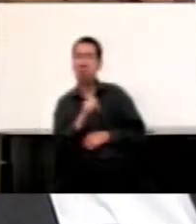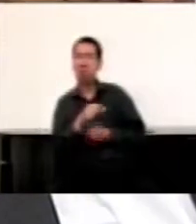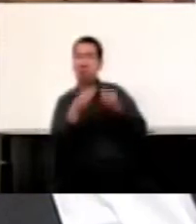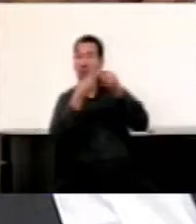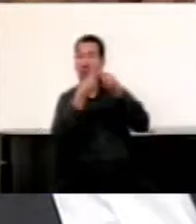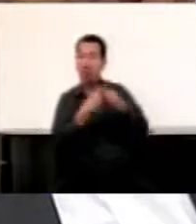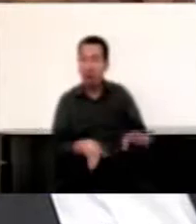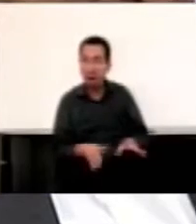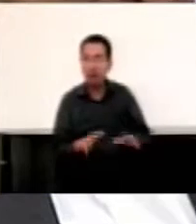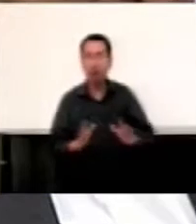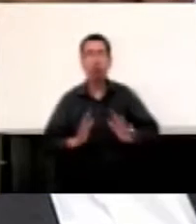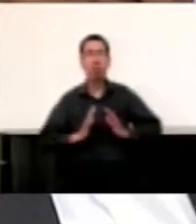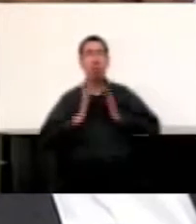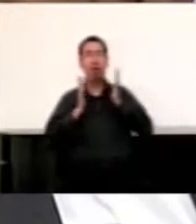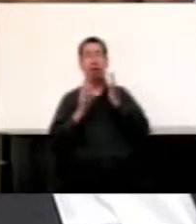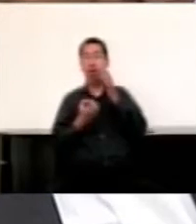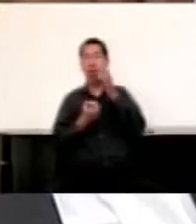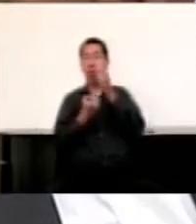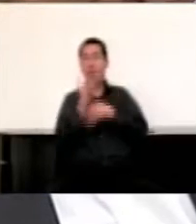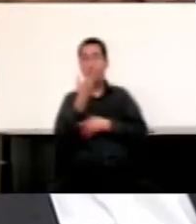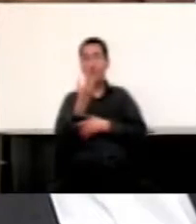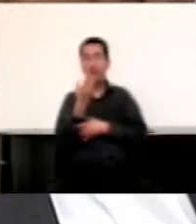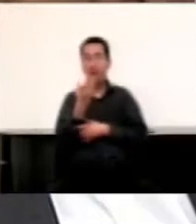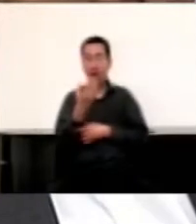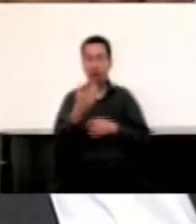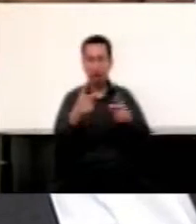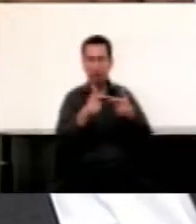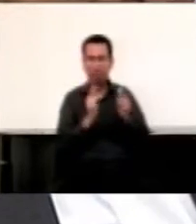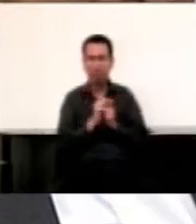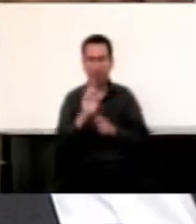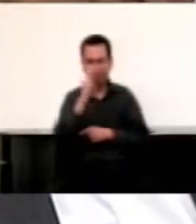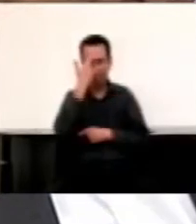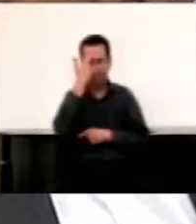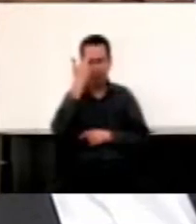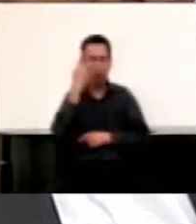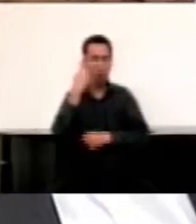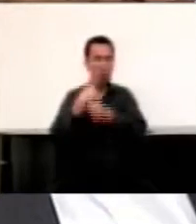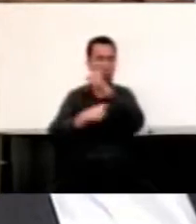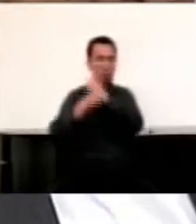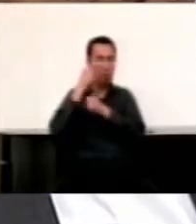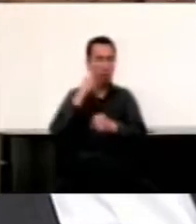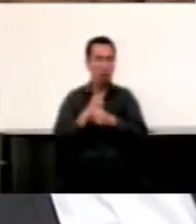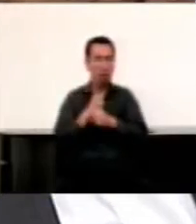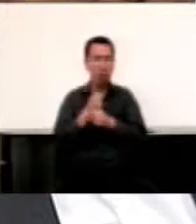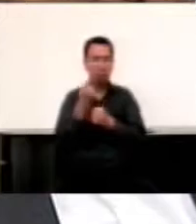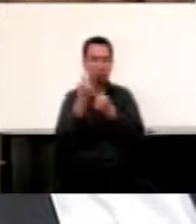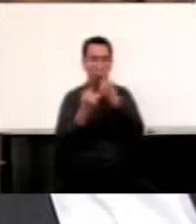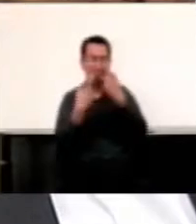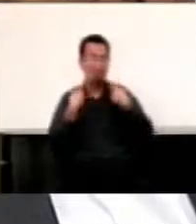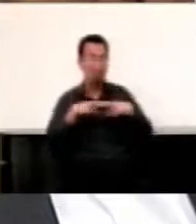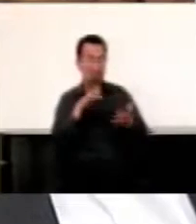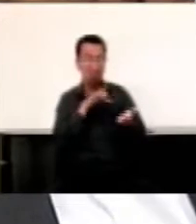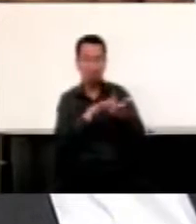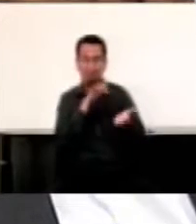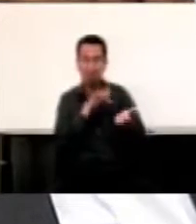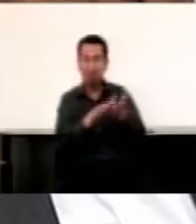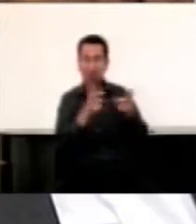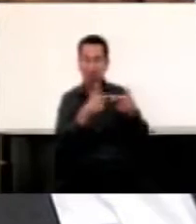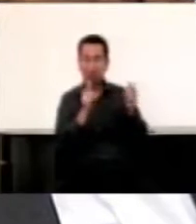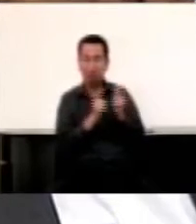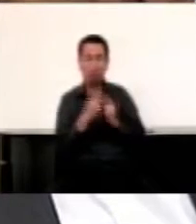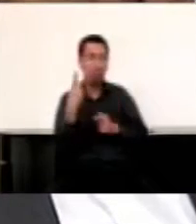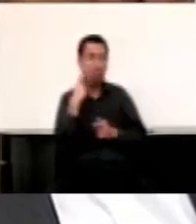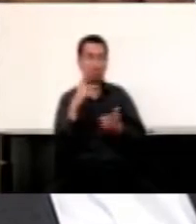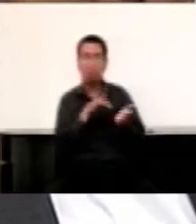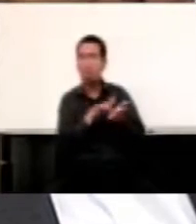pérdida, en este aspecto lo destaco, de las lealtades partidistas entre el electorado, que ha disminuido las bases de apoyo a los partidos